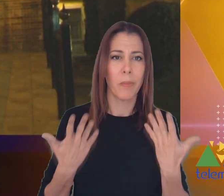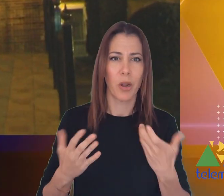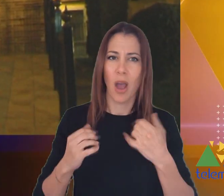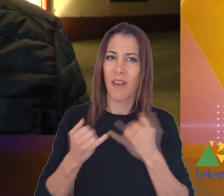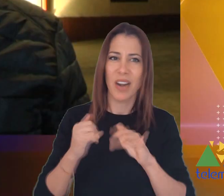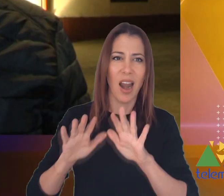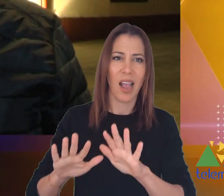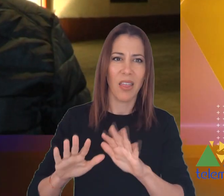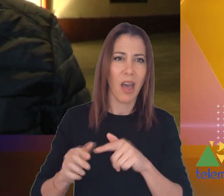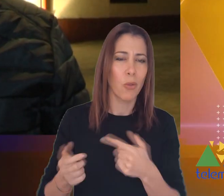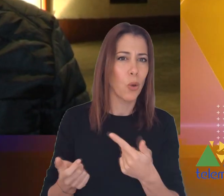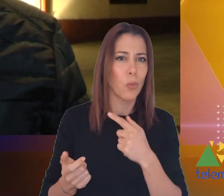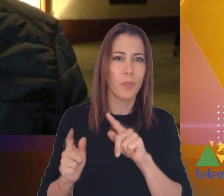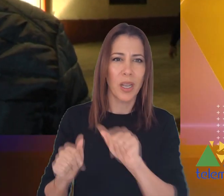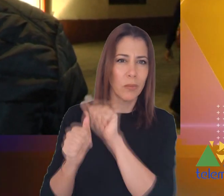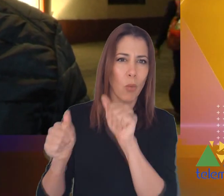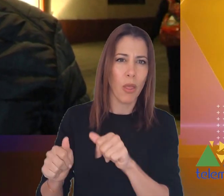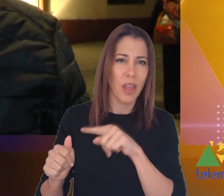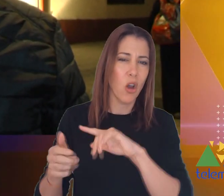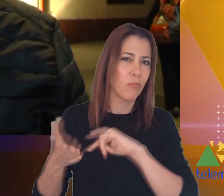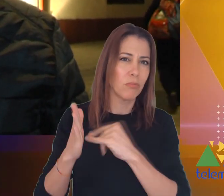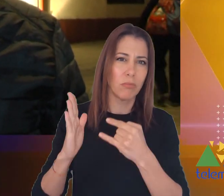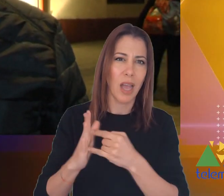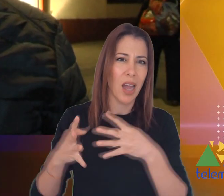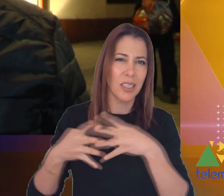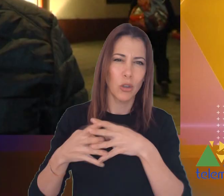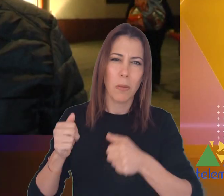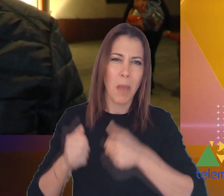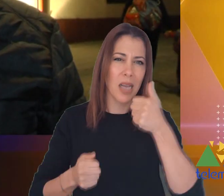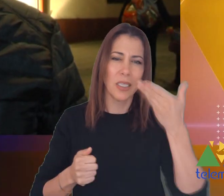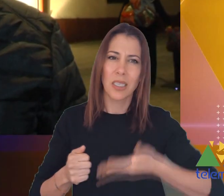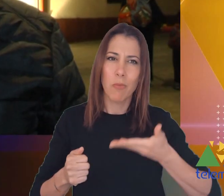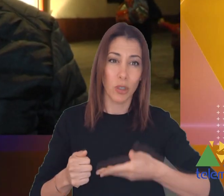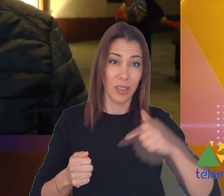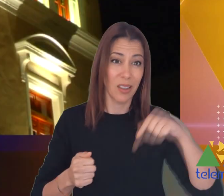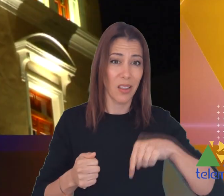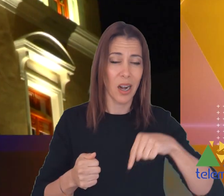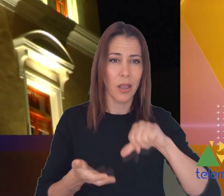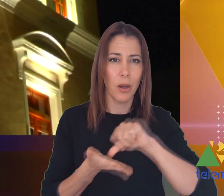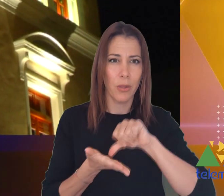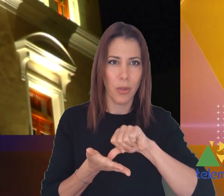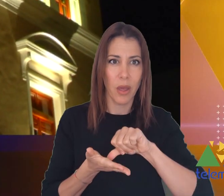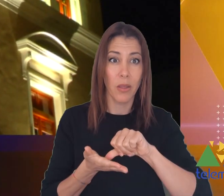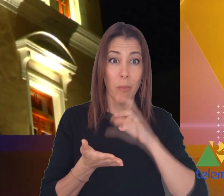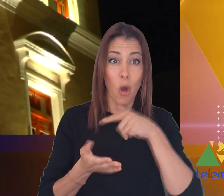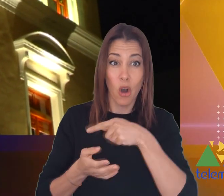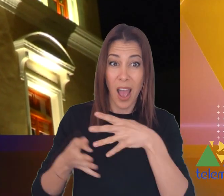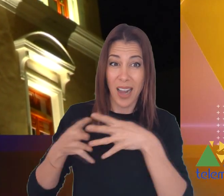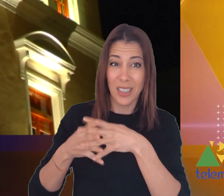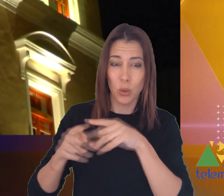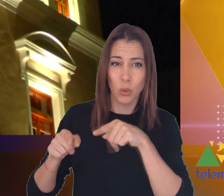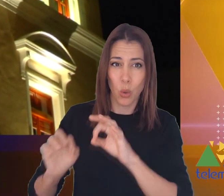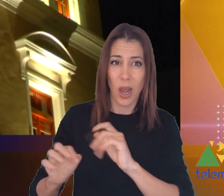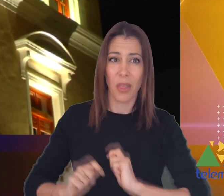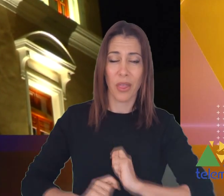como uno de los ejemplos arquitectónicos más importantes de la ciudad, de esa arquitectura civil